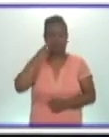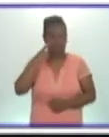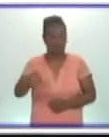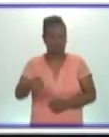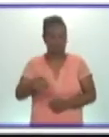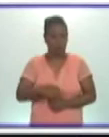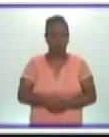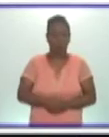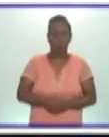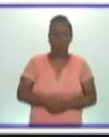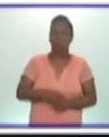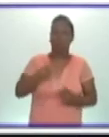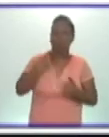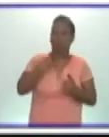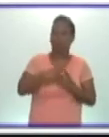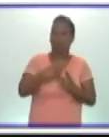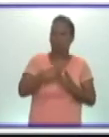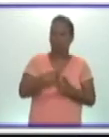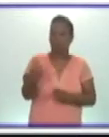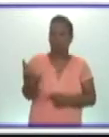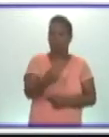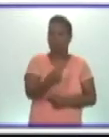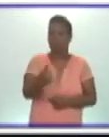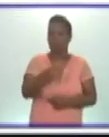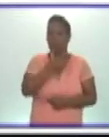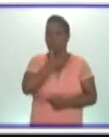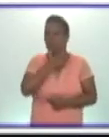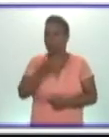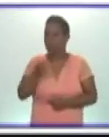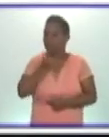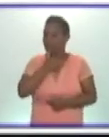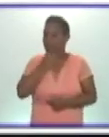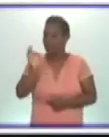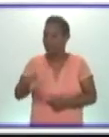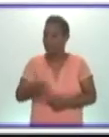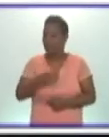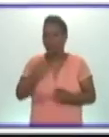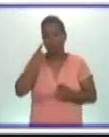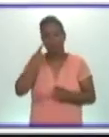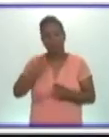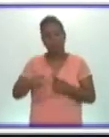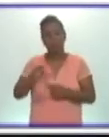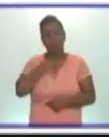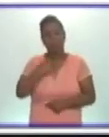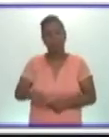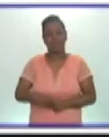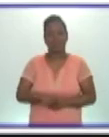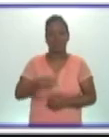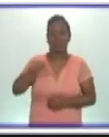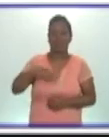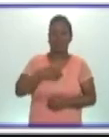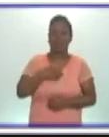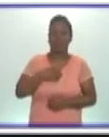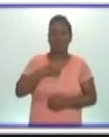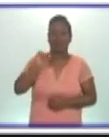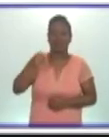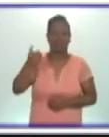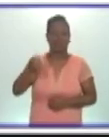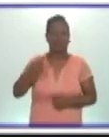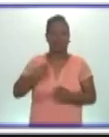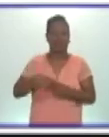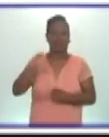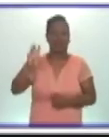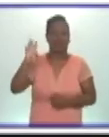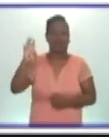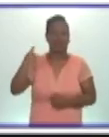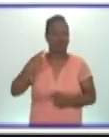términos semejantes. ¡Facilísimo, ¿verdad? Vamos a ver otro ejemplo. Aquí tengo 6a más 4b